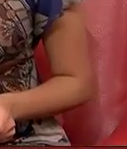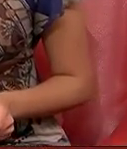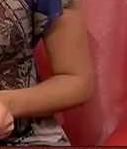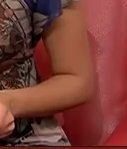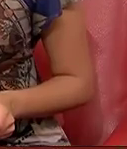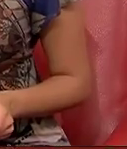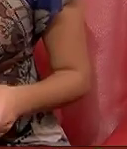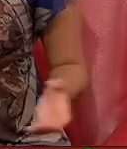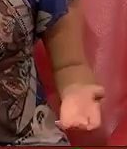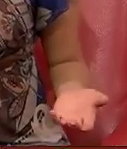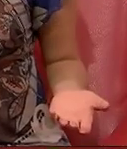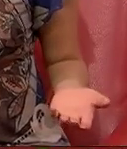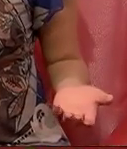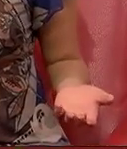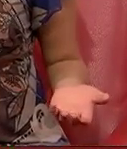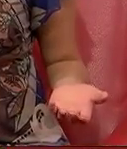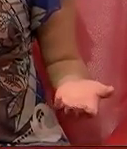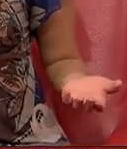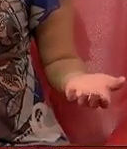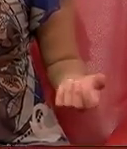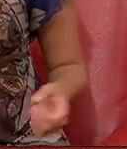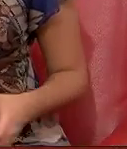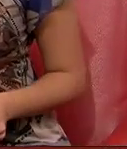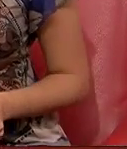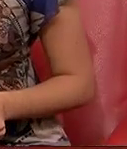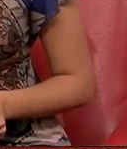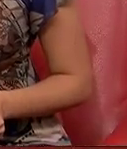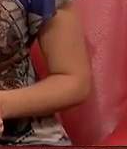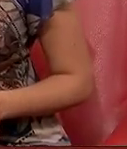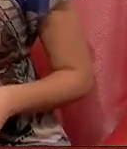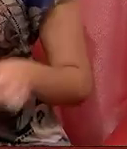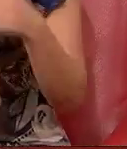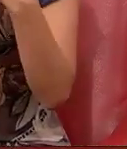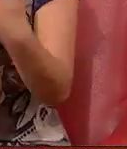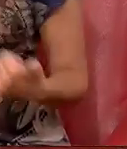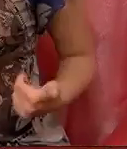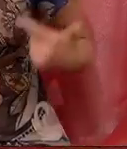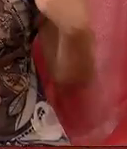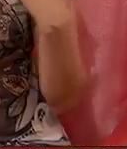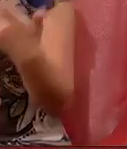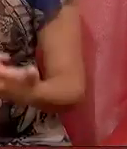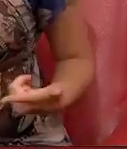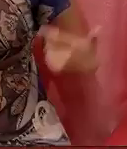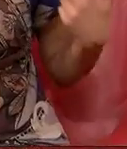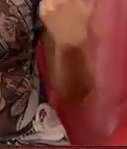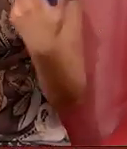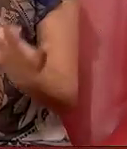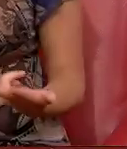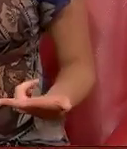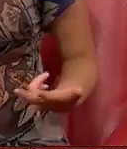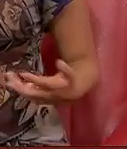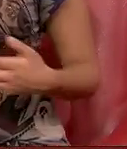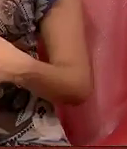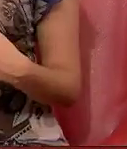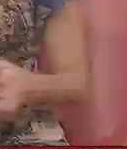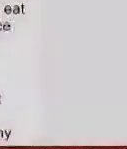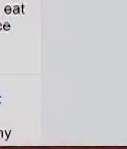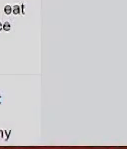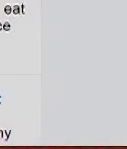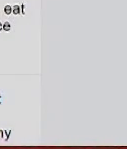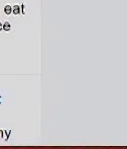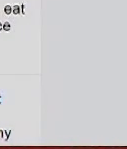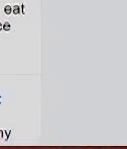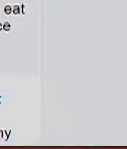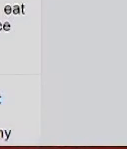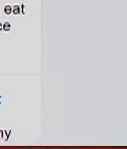que hay diversas maneras en que la tecnología está llegando a nuestras vidas, ya sea para bien social, informativo, de entretenimiento, como